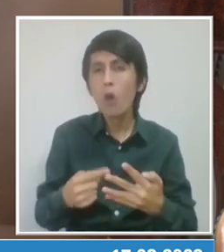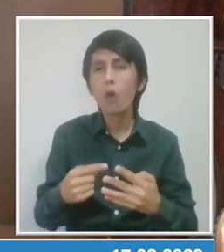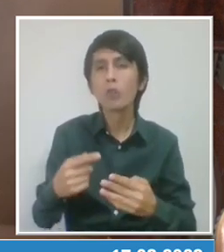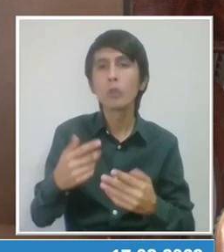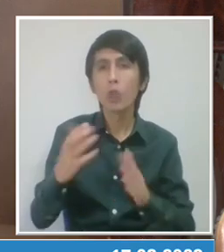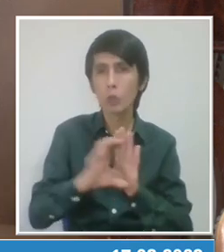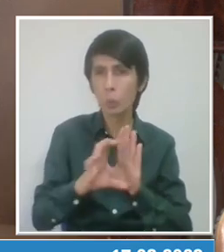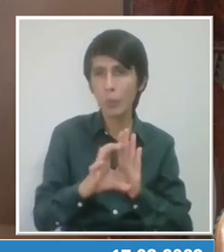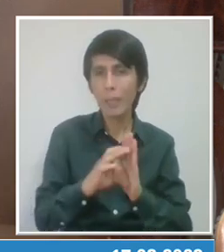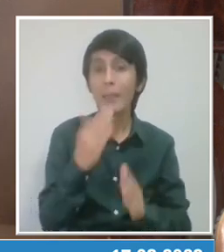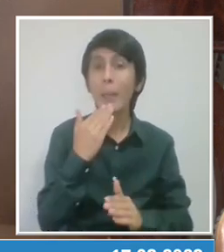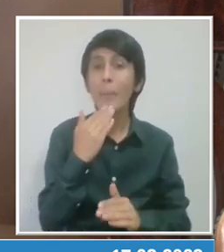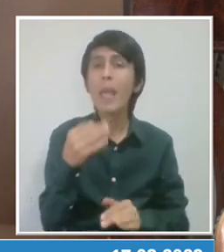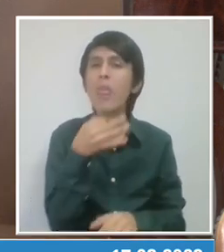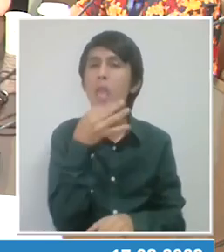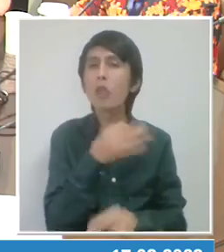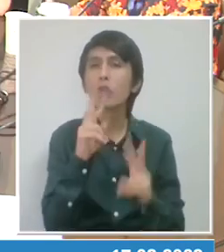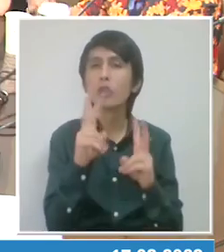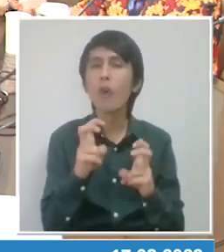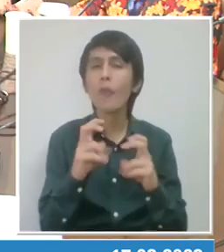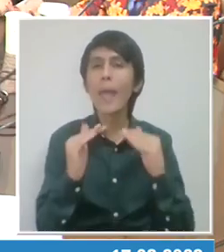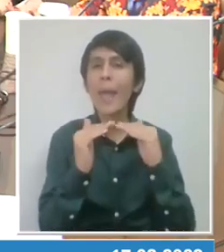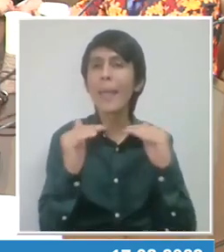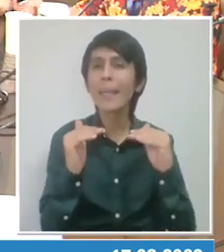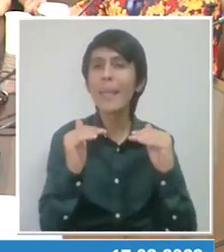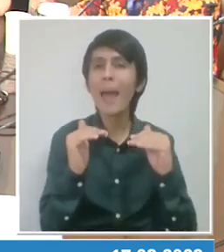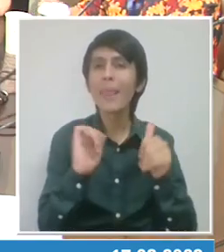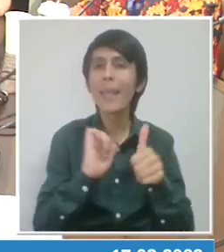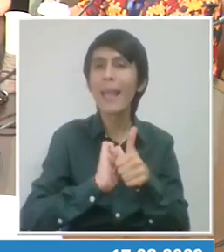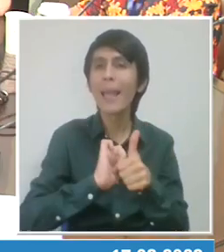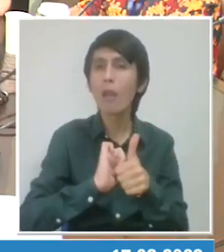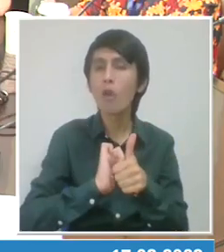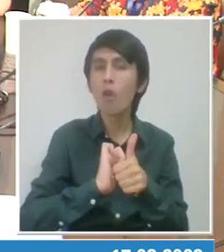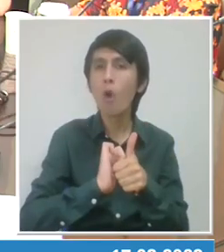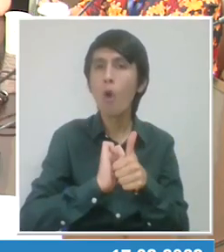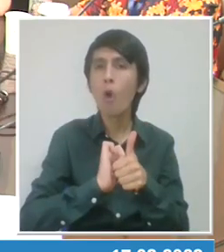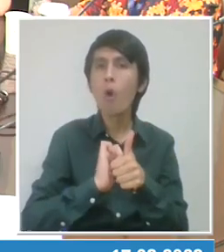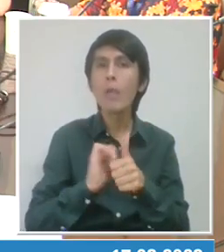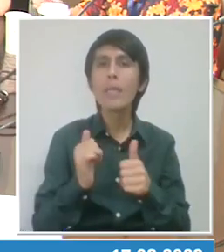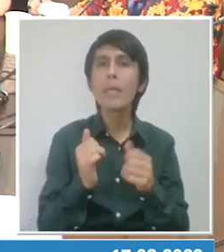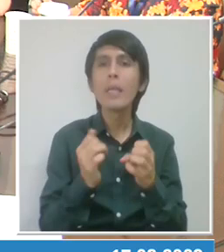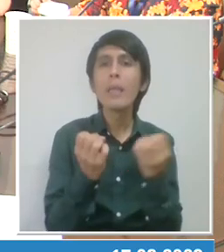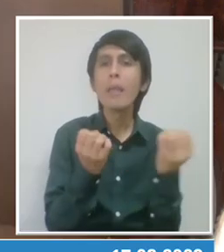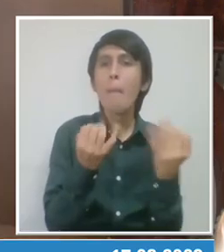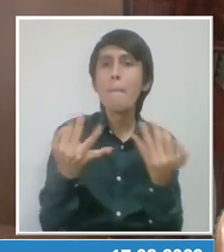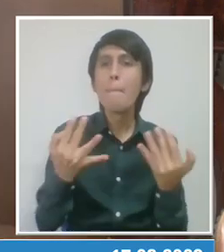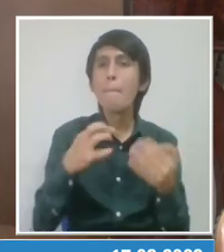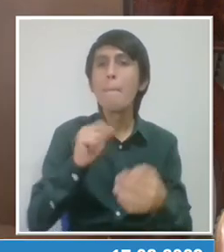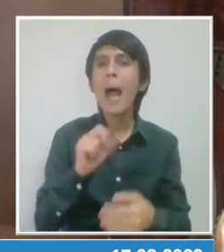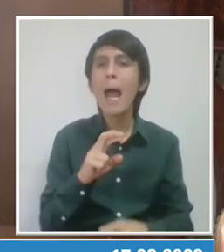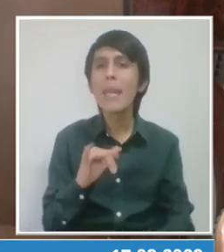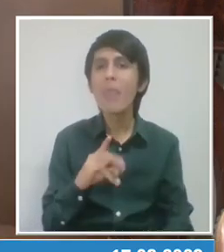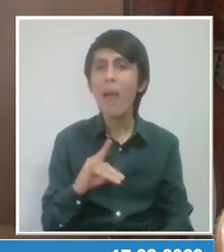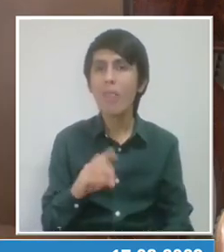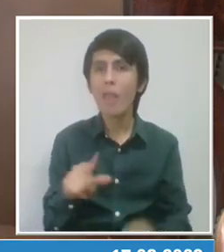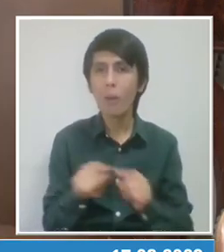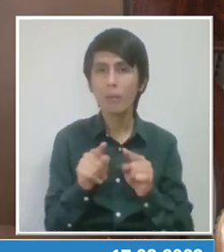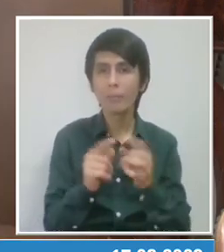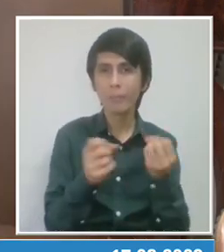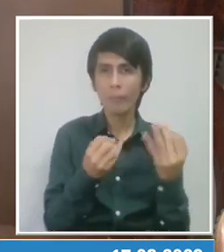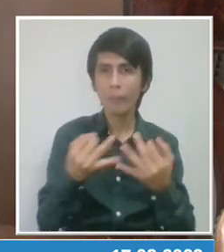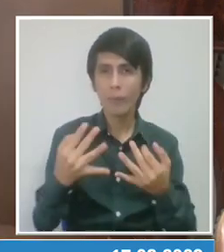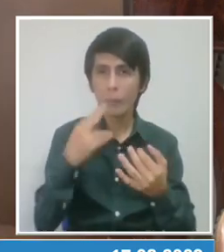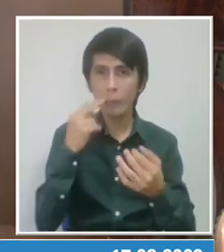gustaría detenerme un momento en esos dos puntos, porque me surge una duda sobre cuánto desarrollo sería conveniente que tuvieran